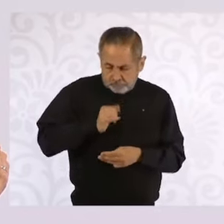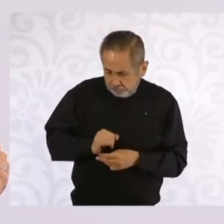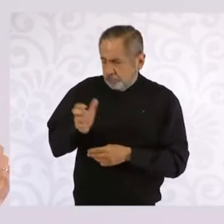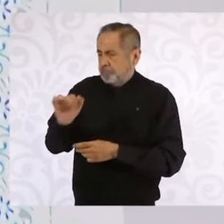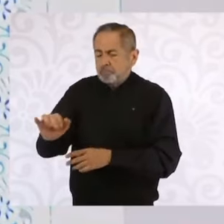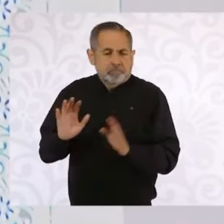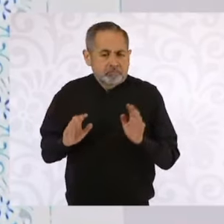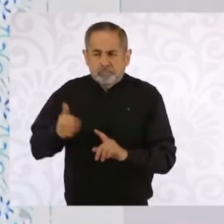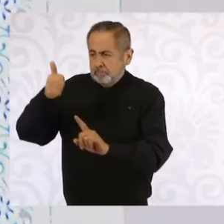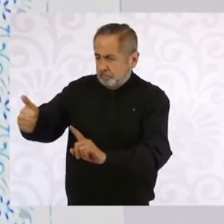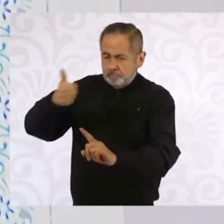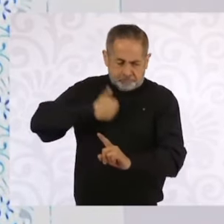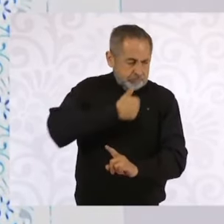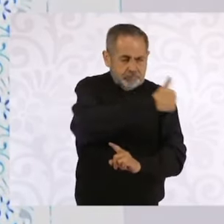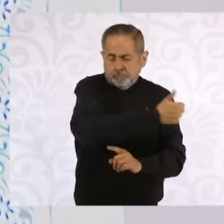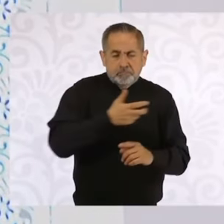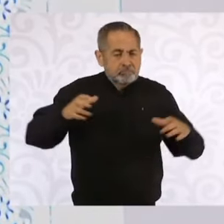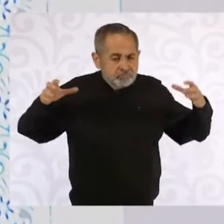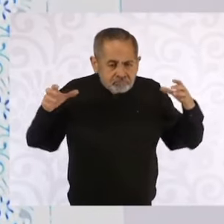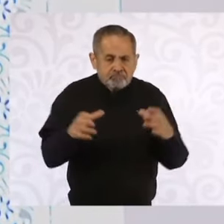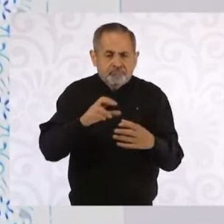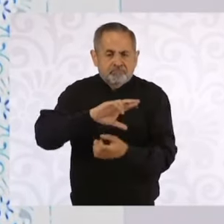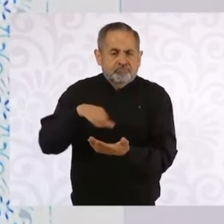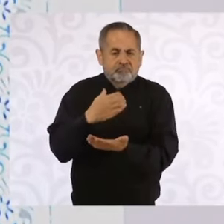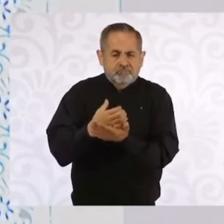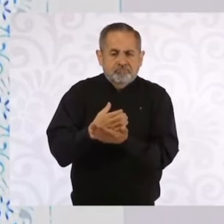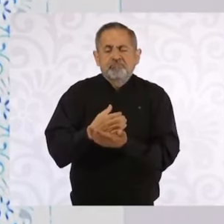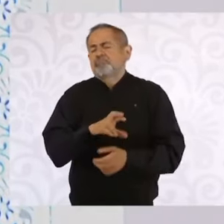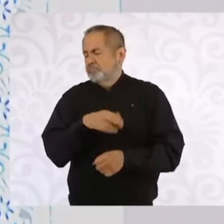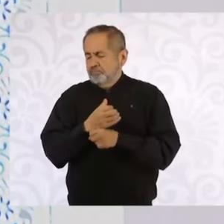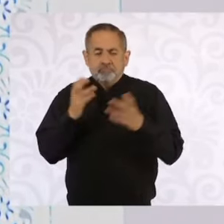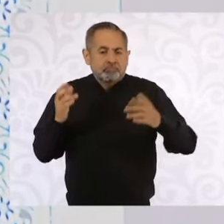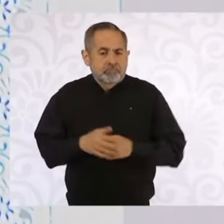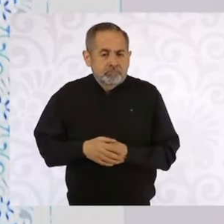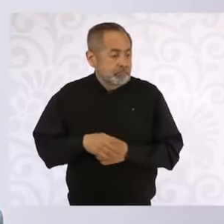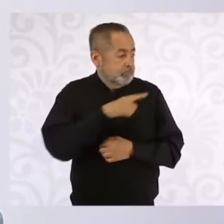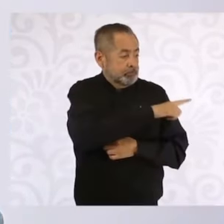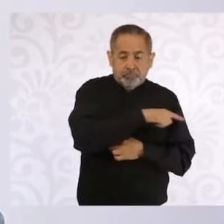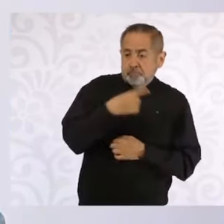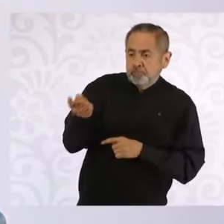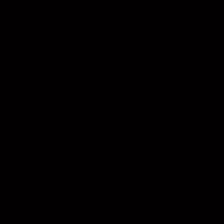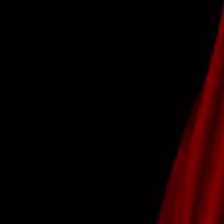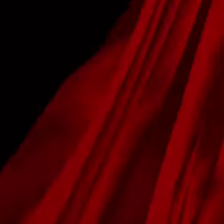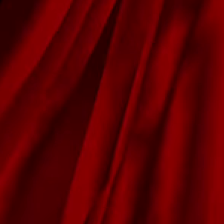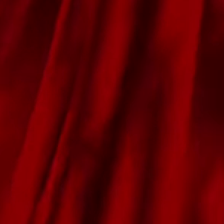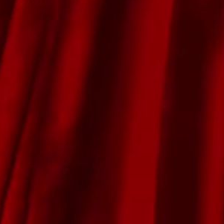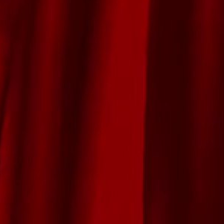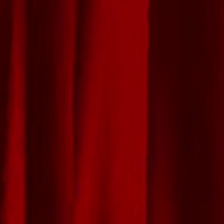democrático republicano. En ningún lugar del mundo el judicial legisla.